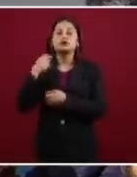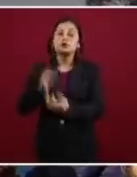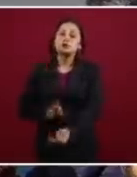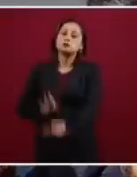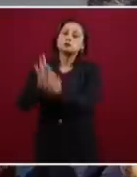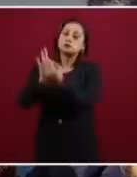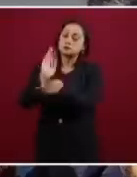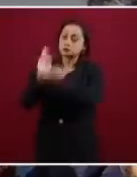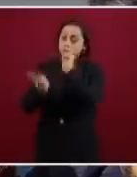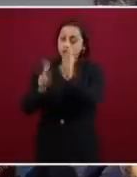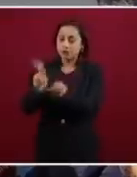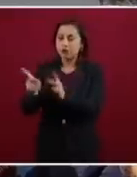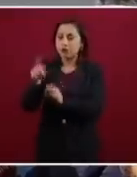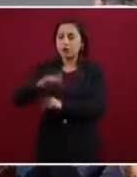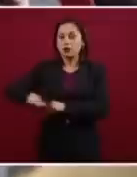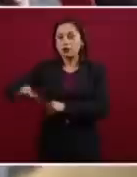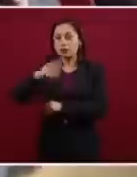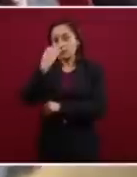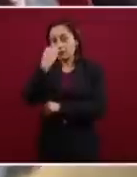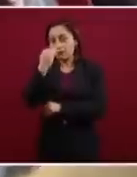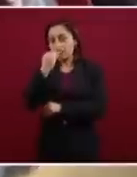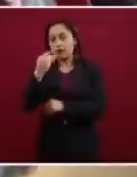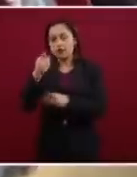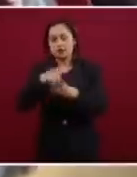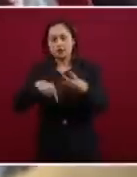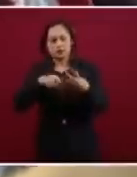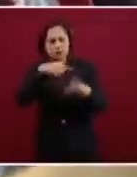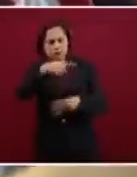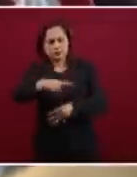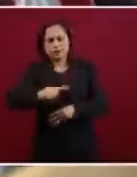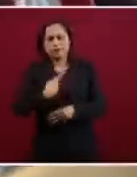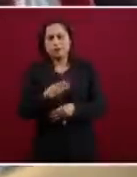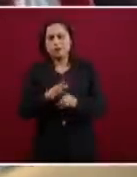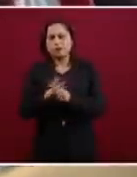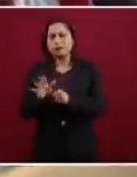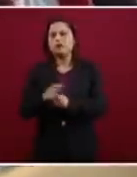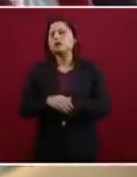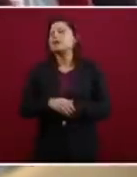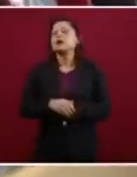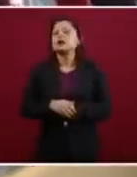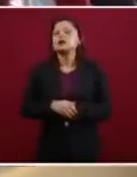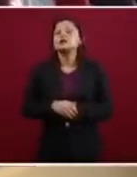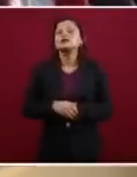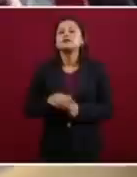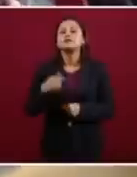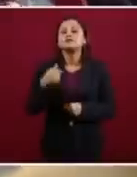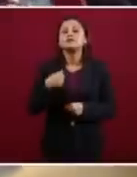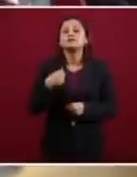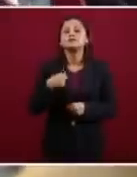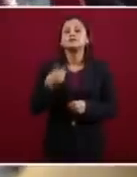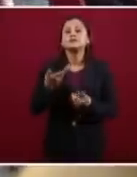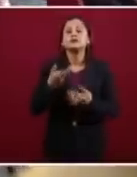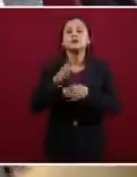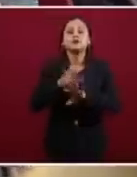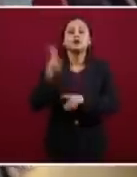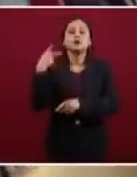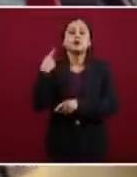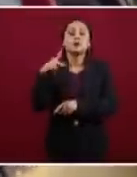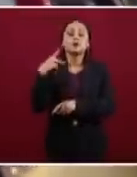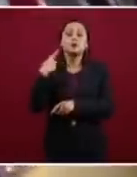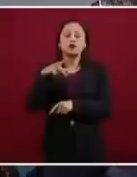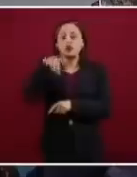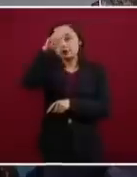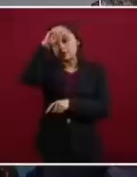y lo tercero que es plateas es lo de los nahuas en puebla de contra la mera alma de mineral bueno